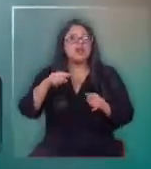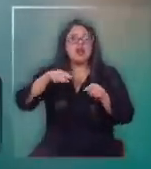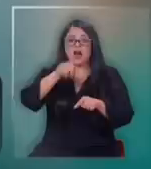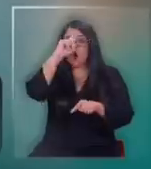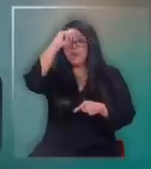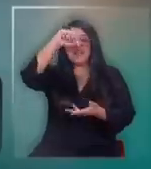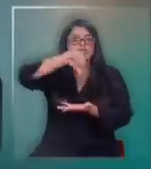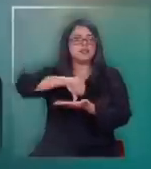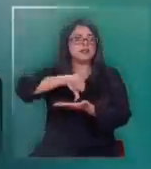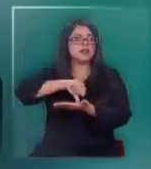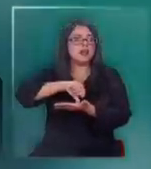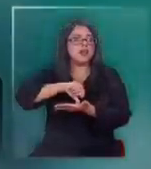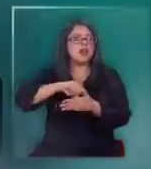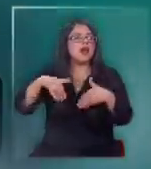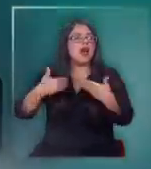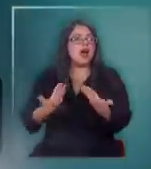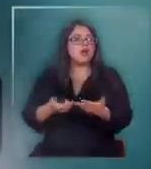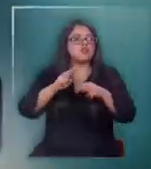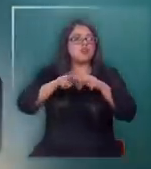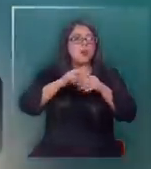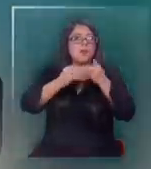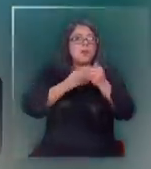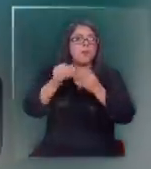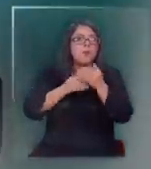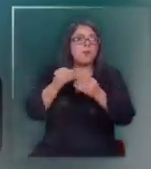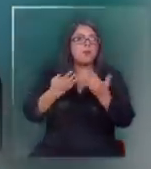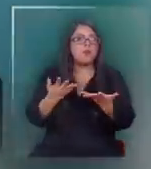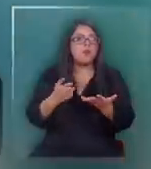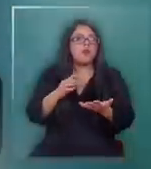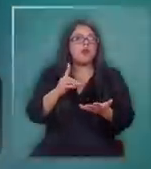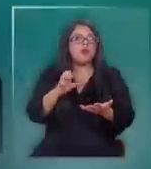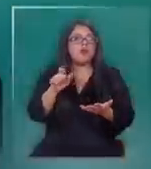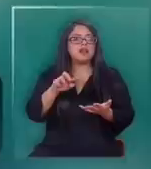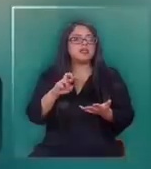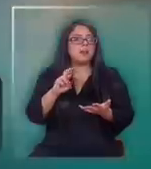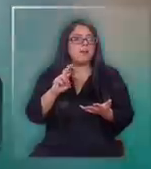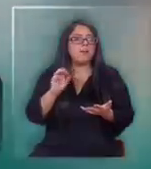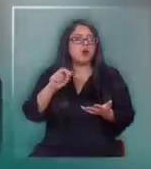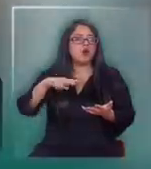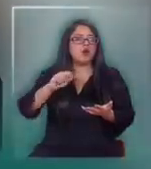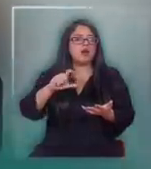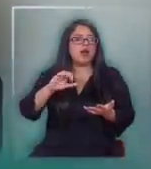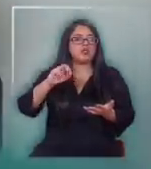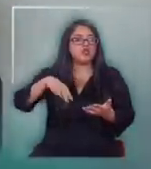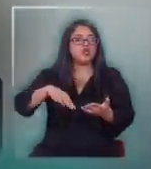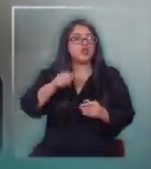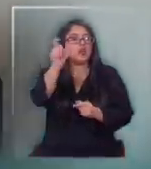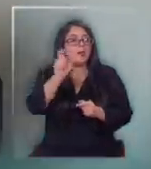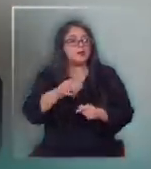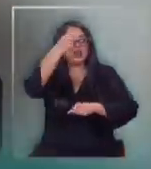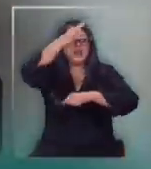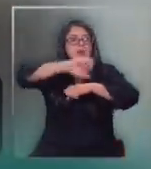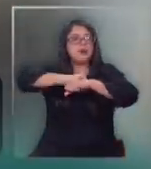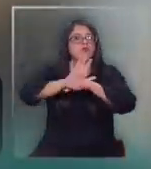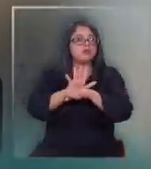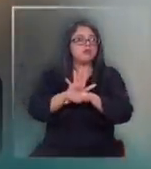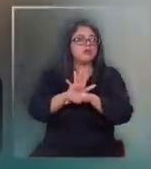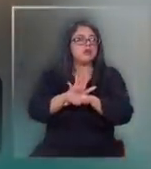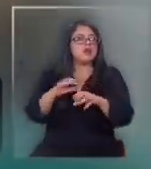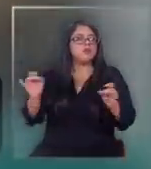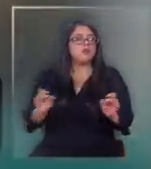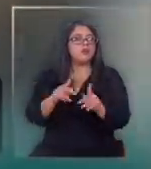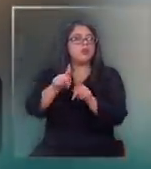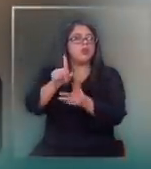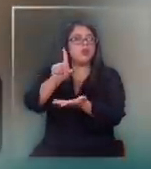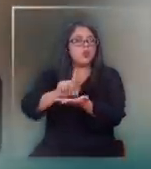posta central. Están en estos momentos realizando un procedimiento de detonación de un paciente con coronavirus positivo. Es probablemente